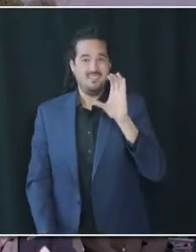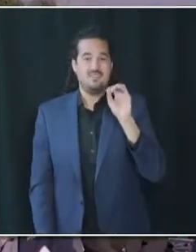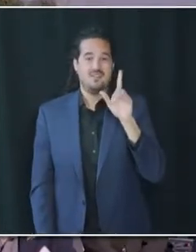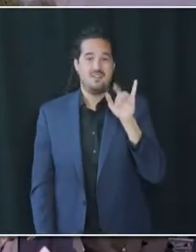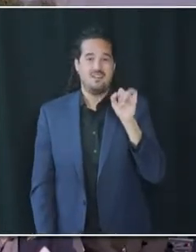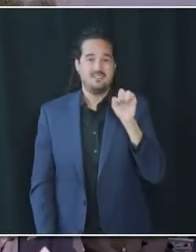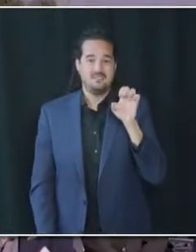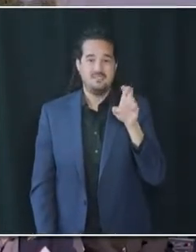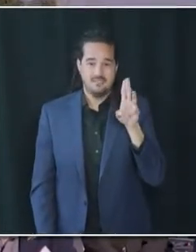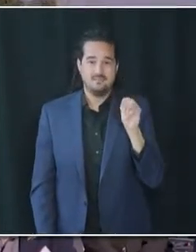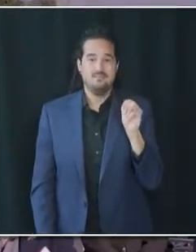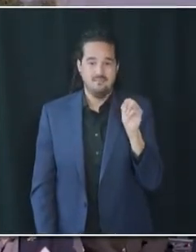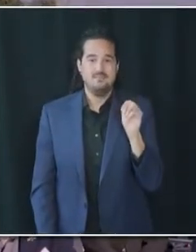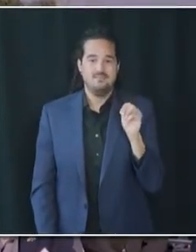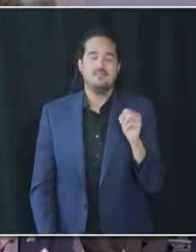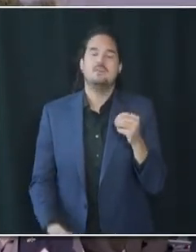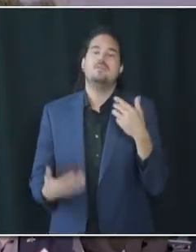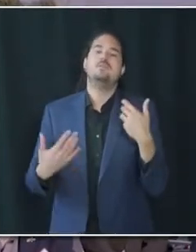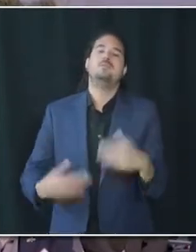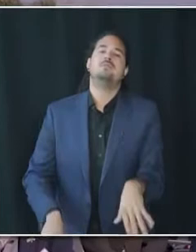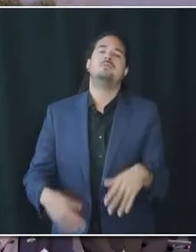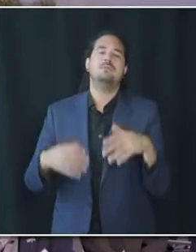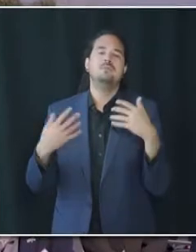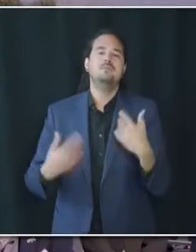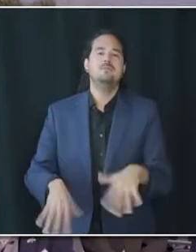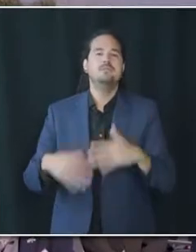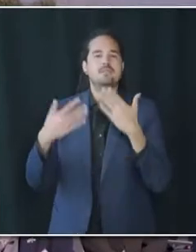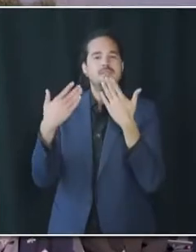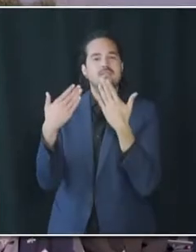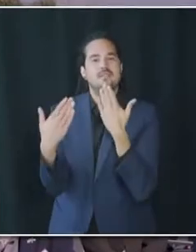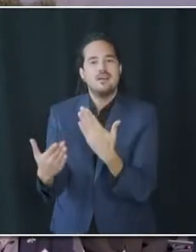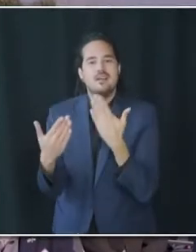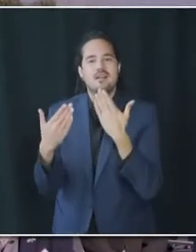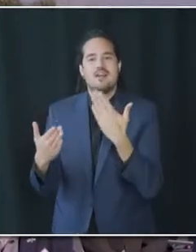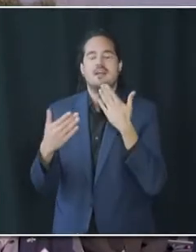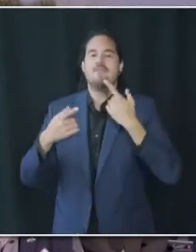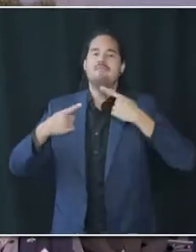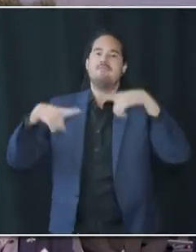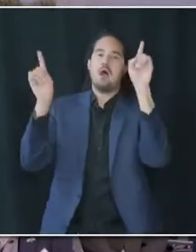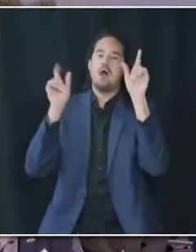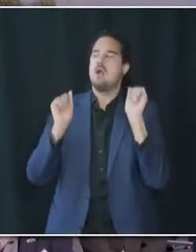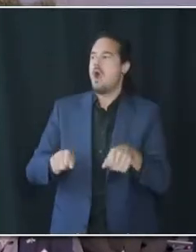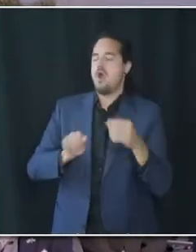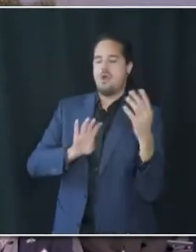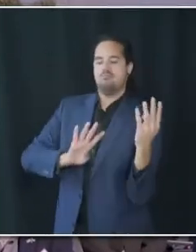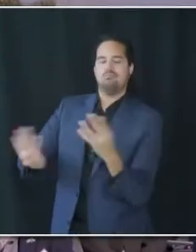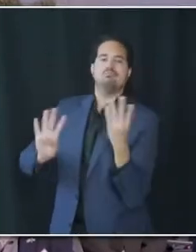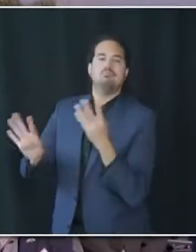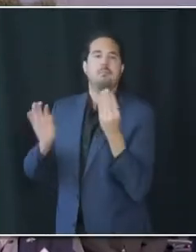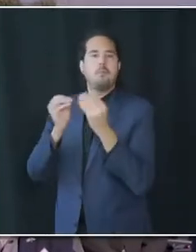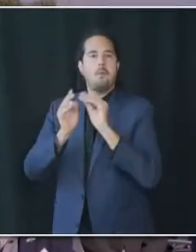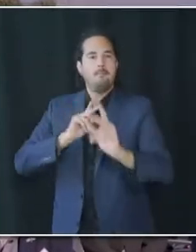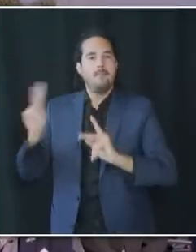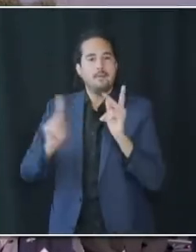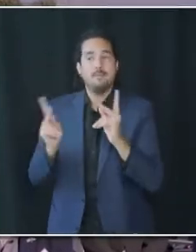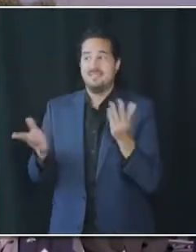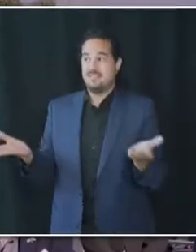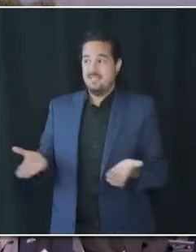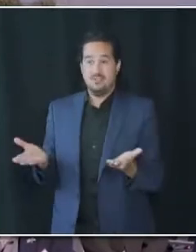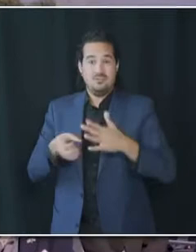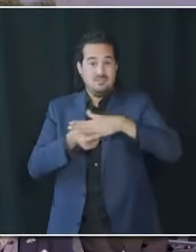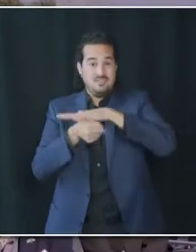oakland gracias gobernador gracias a vayan gracias a la ciudad de oakland y todos los océanos